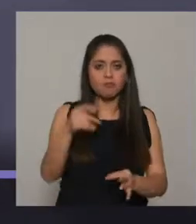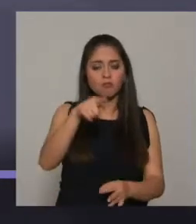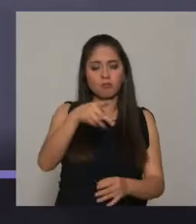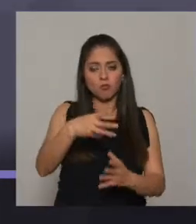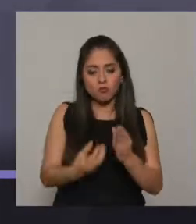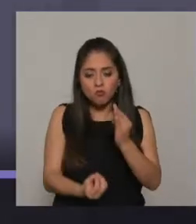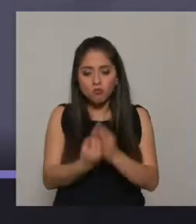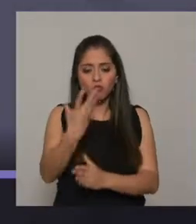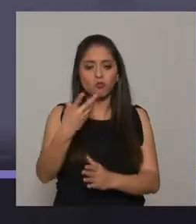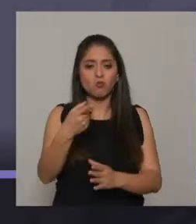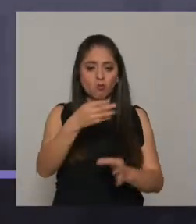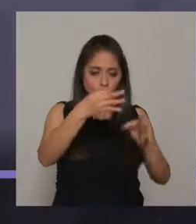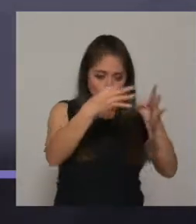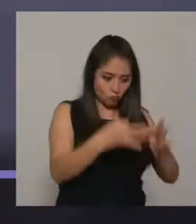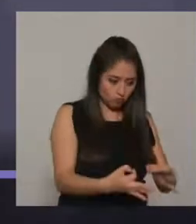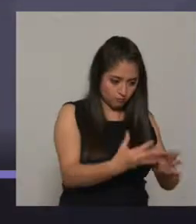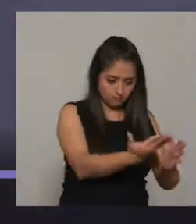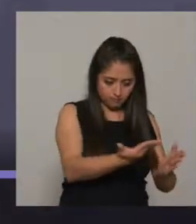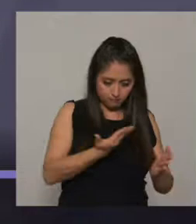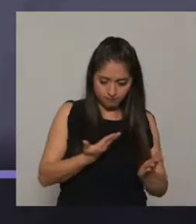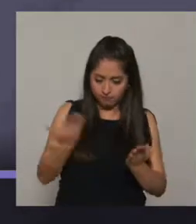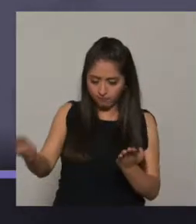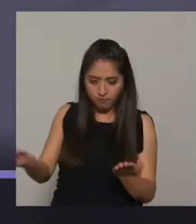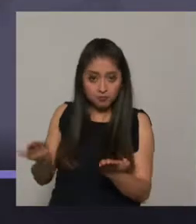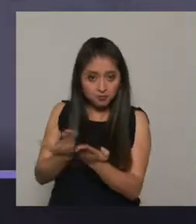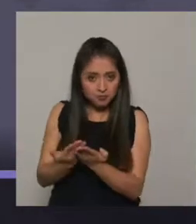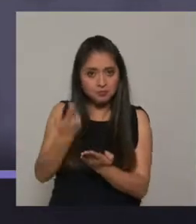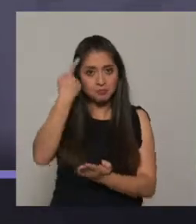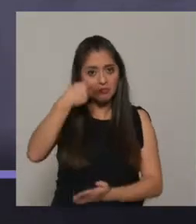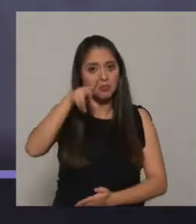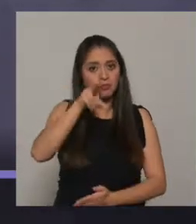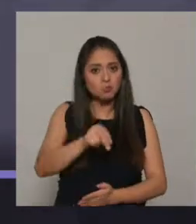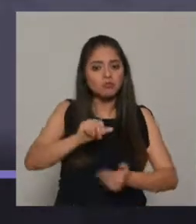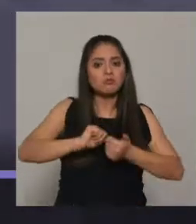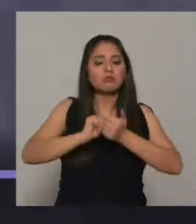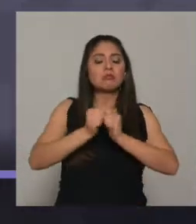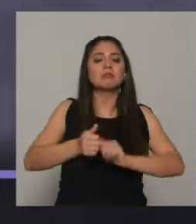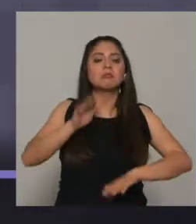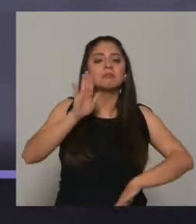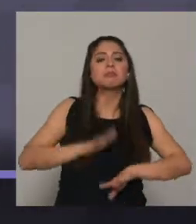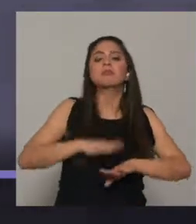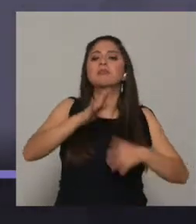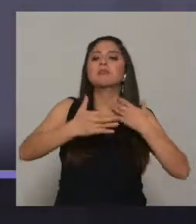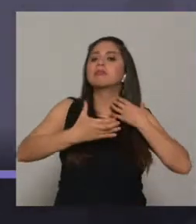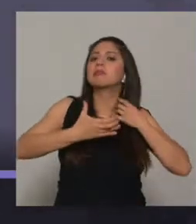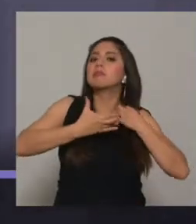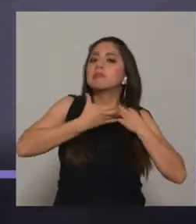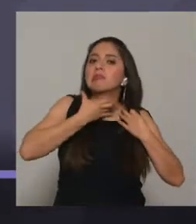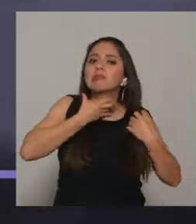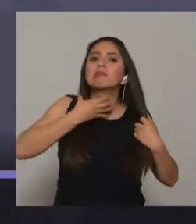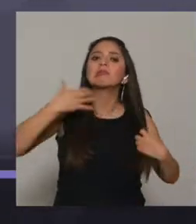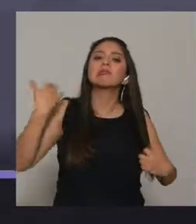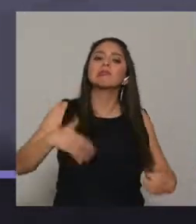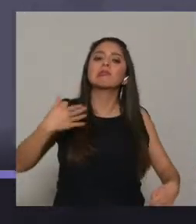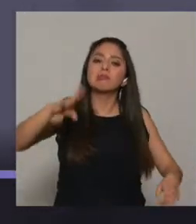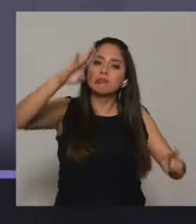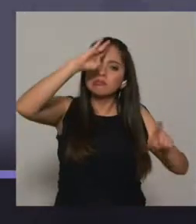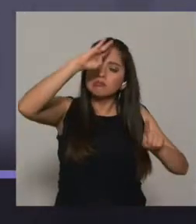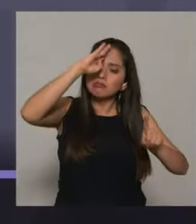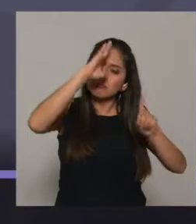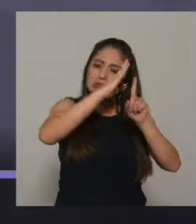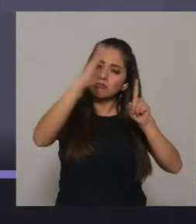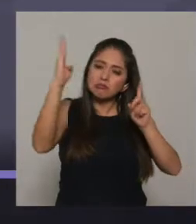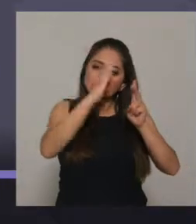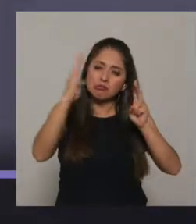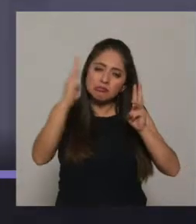presentó para su cotejo. Y lo que estamos evitando ya es esa acumulación de un montón de documentos que